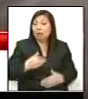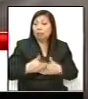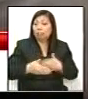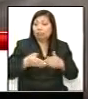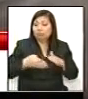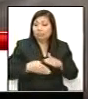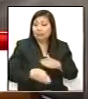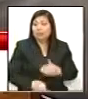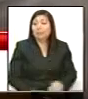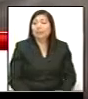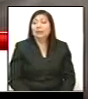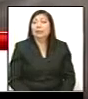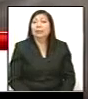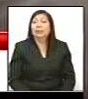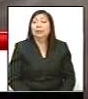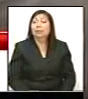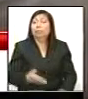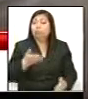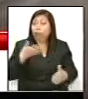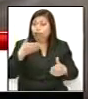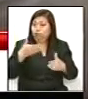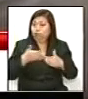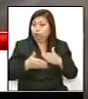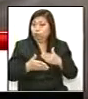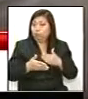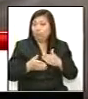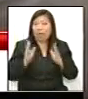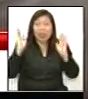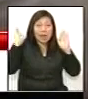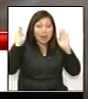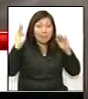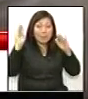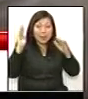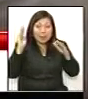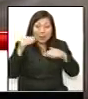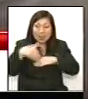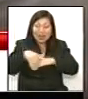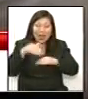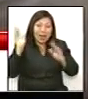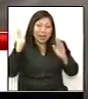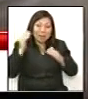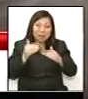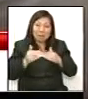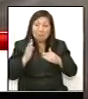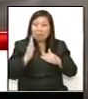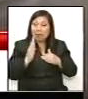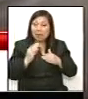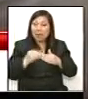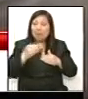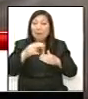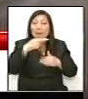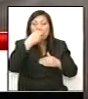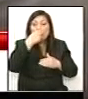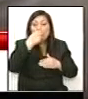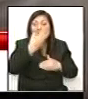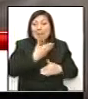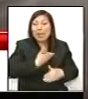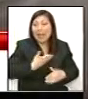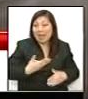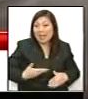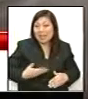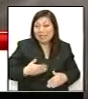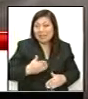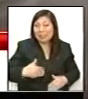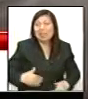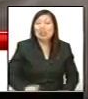Y hay que recordar que la vía expresa llegó solamente hasta el Jaén Prado. La diferencia entre Jaén Prado y Barranco lo hizo Velasco, porque Velasco